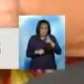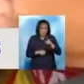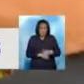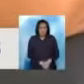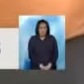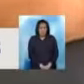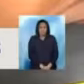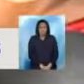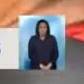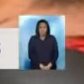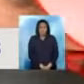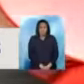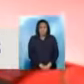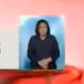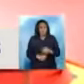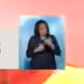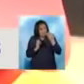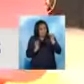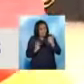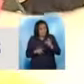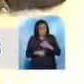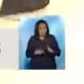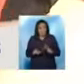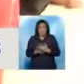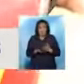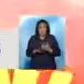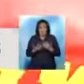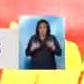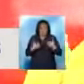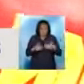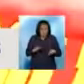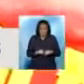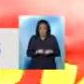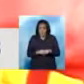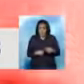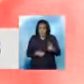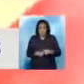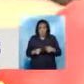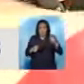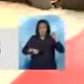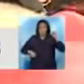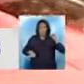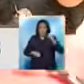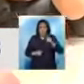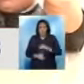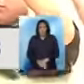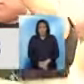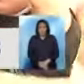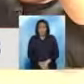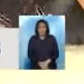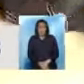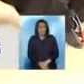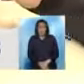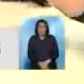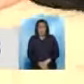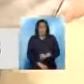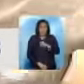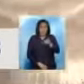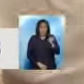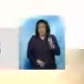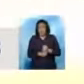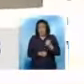Porque imaginamos, está ahorita sin nada en la parte de abajo, está cogiendo una toalla para que se pueda secar. Claro. Esta es la